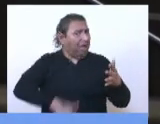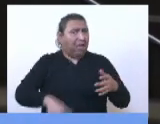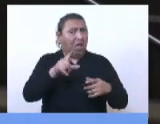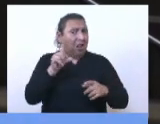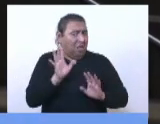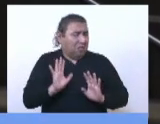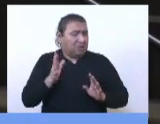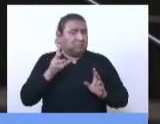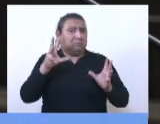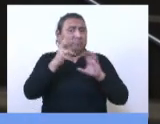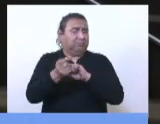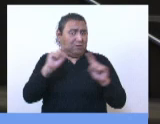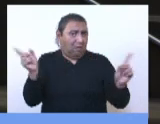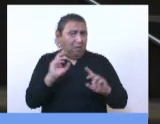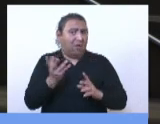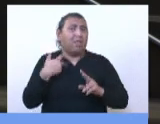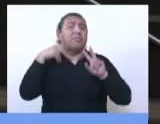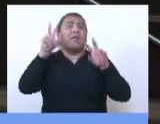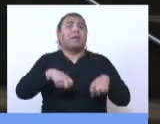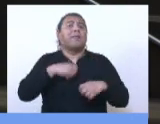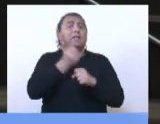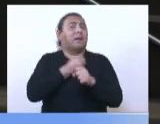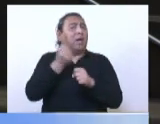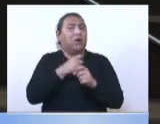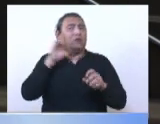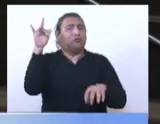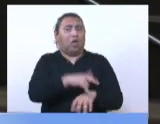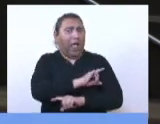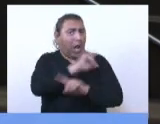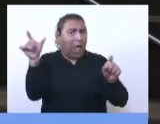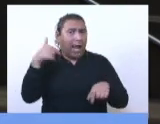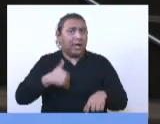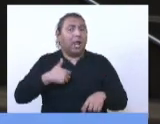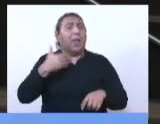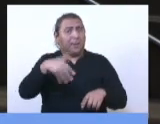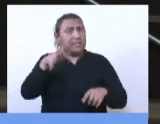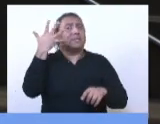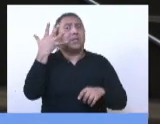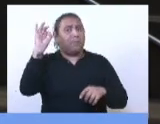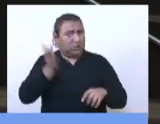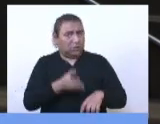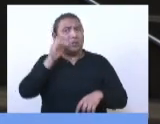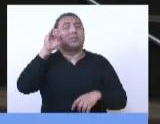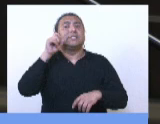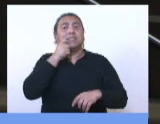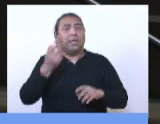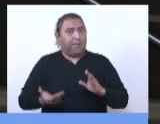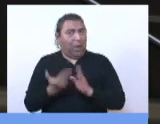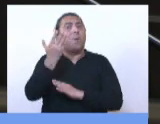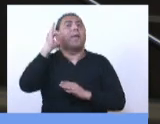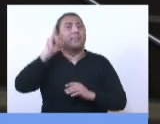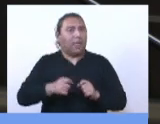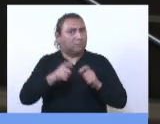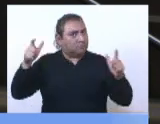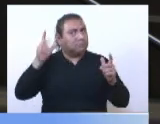afectar el tema del trabajo no se va a afectar la gente va a ser el cinco por ciento ishida y va a aumentar quien se tranquilo